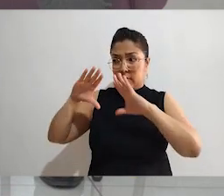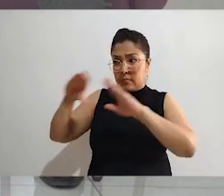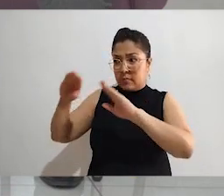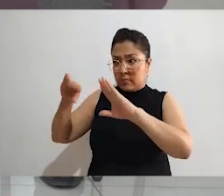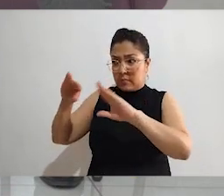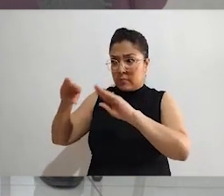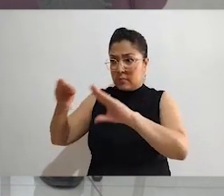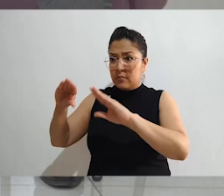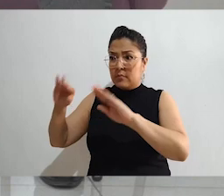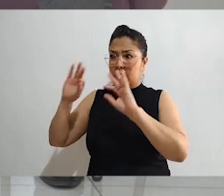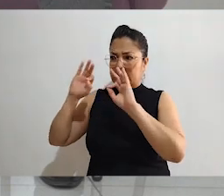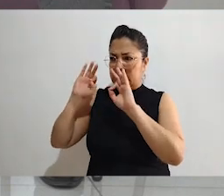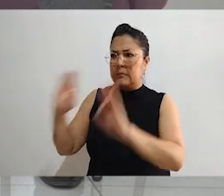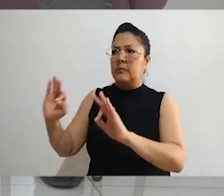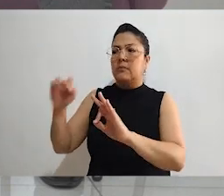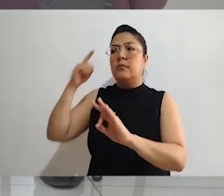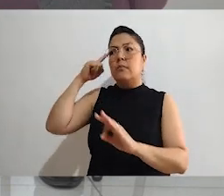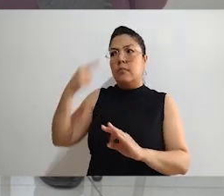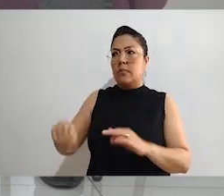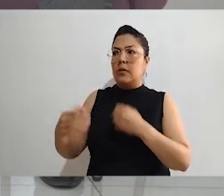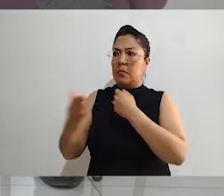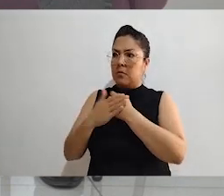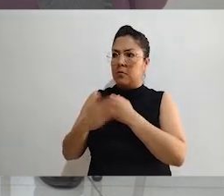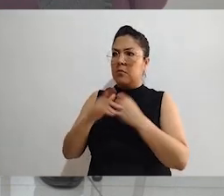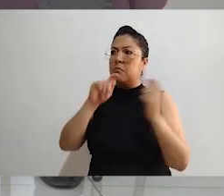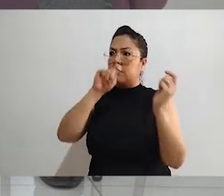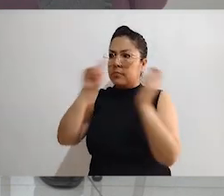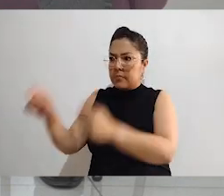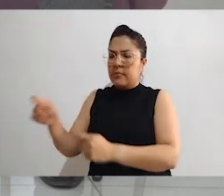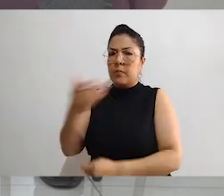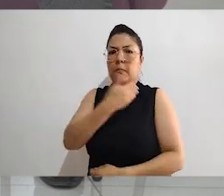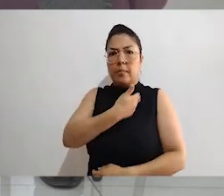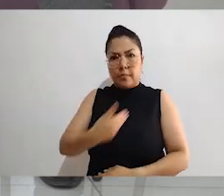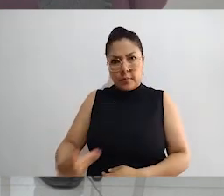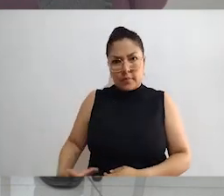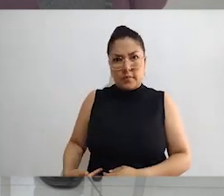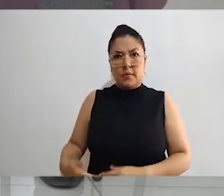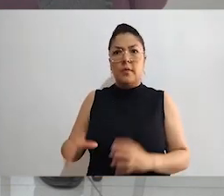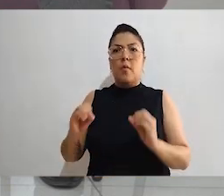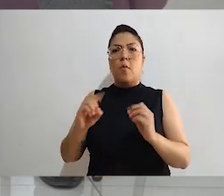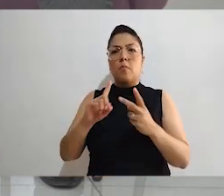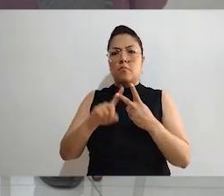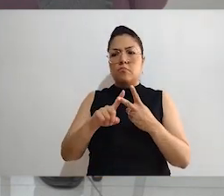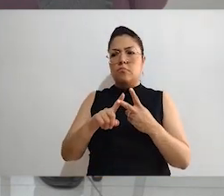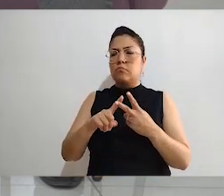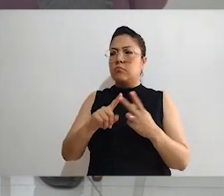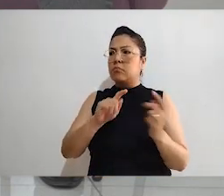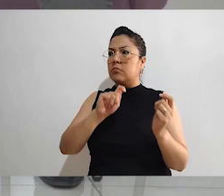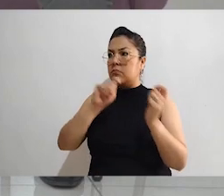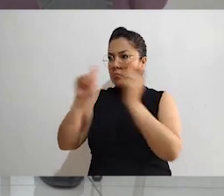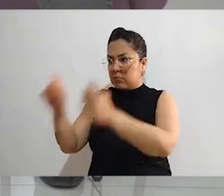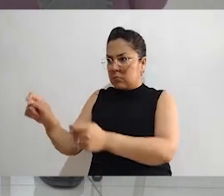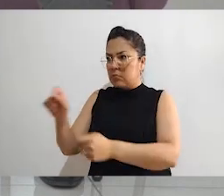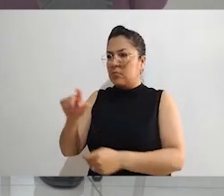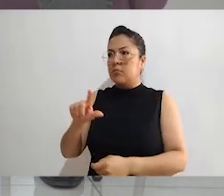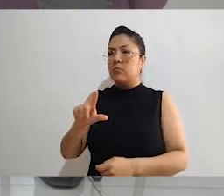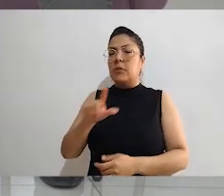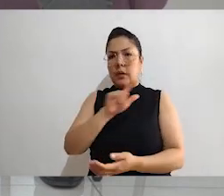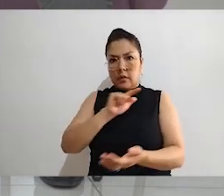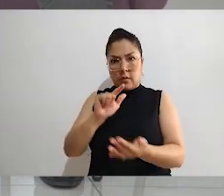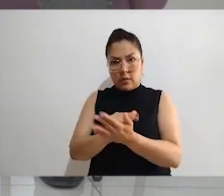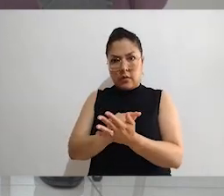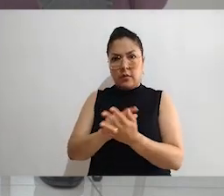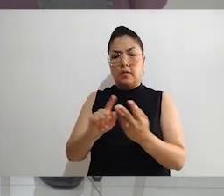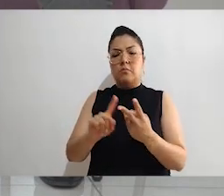y puestos de poder como la presidencia, los órganos legislativos, el poder judicial? Porque incluso la propia ley hasta cierto punto limita esa